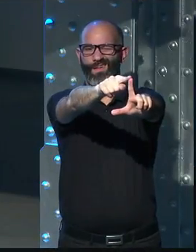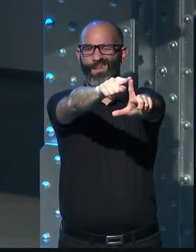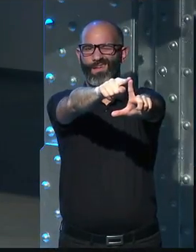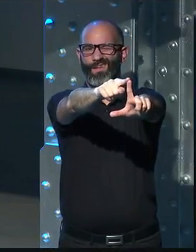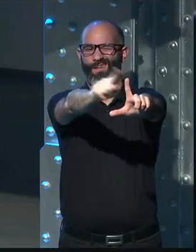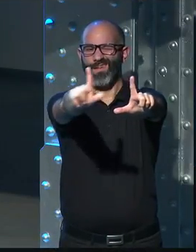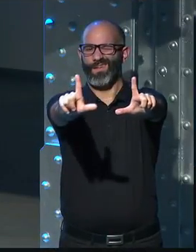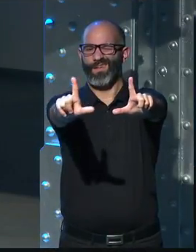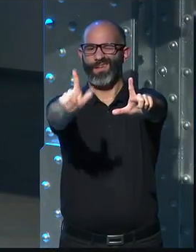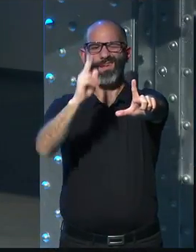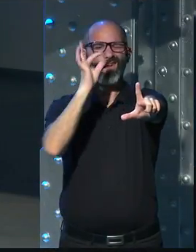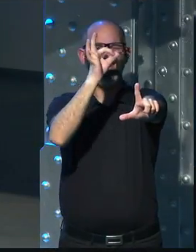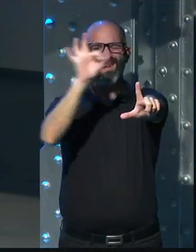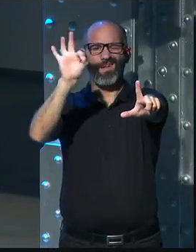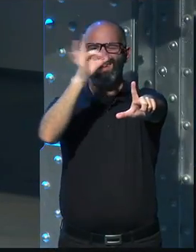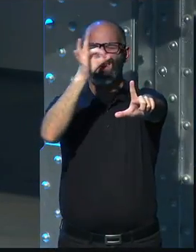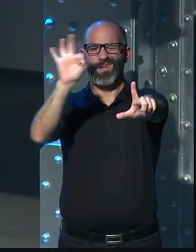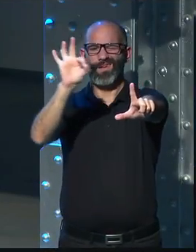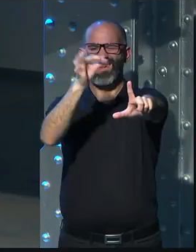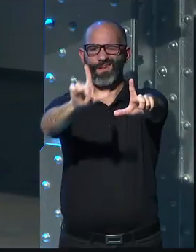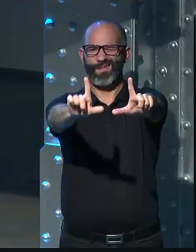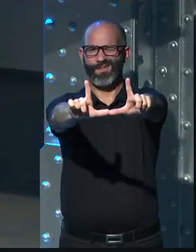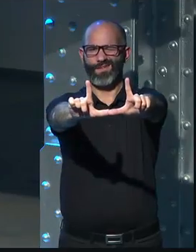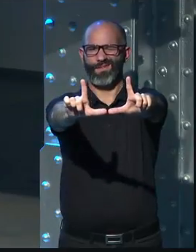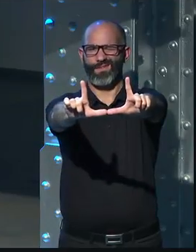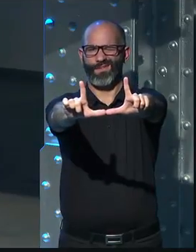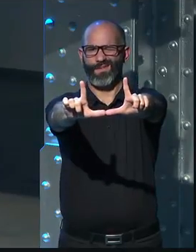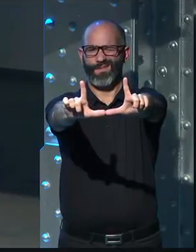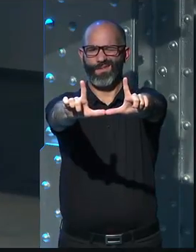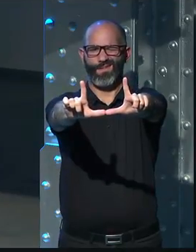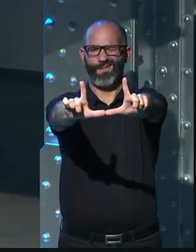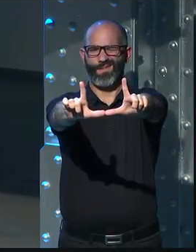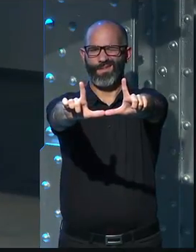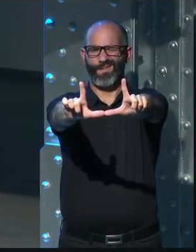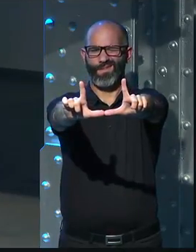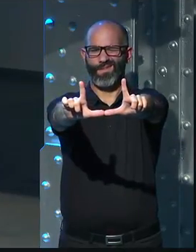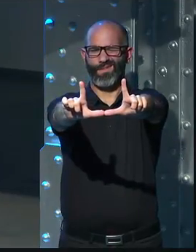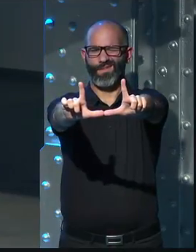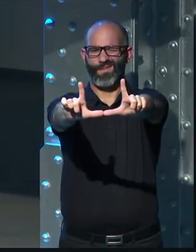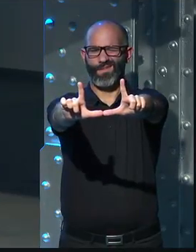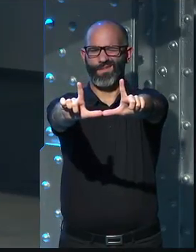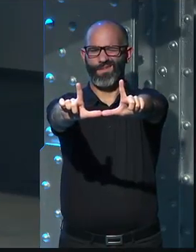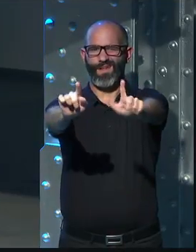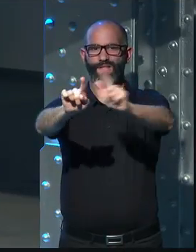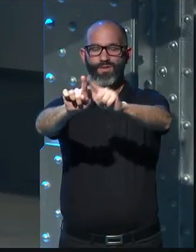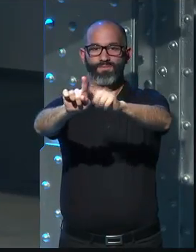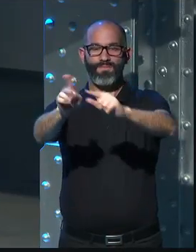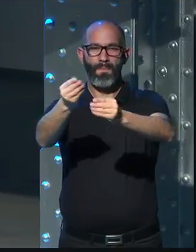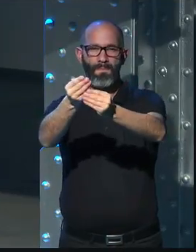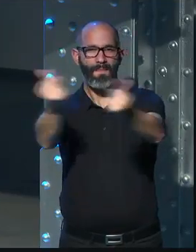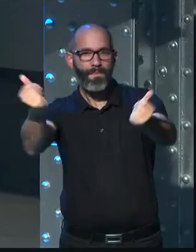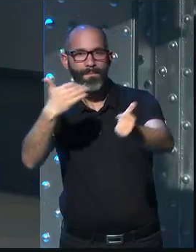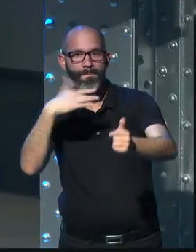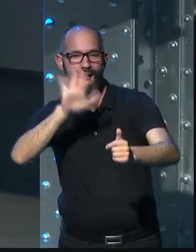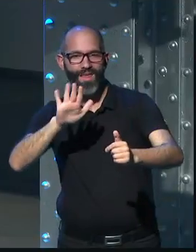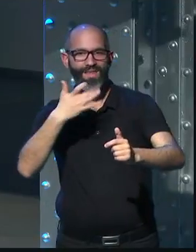derecho. Y deberíamos ver que el dedo derecho desaparece del campo visual. Si no desaparece, se puede mover un poquito